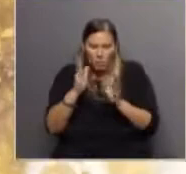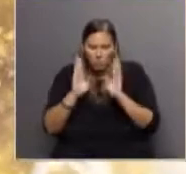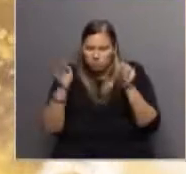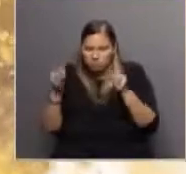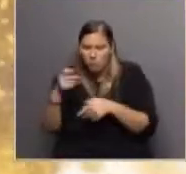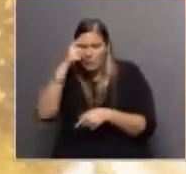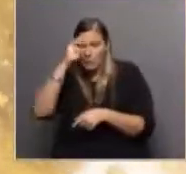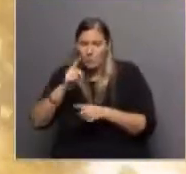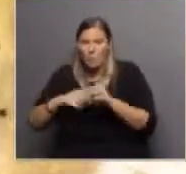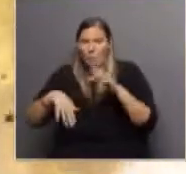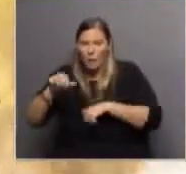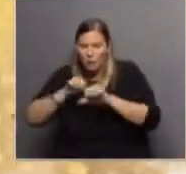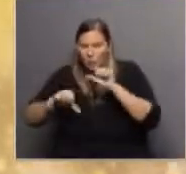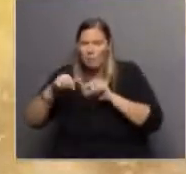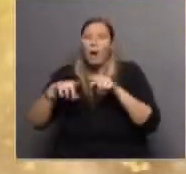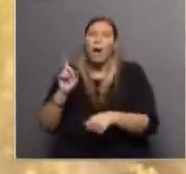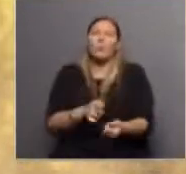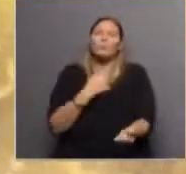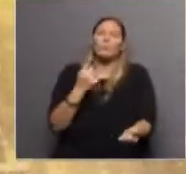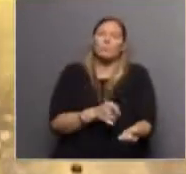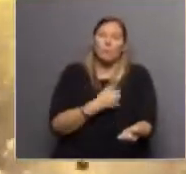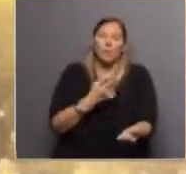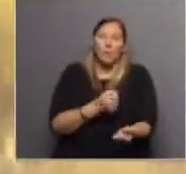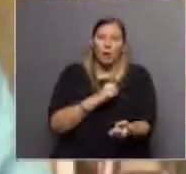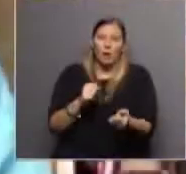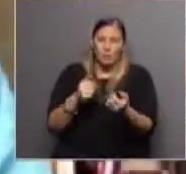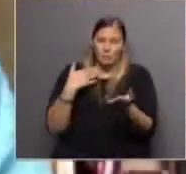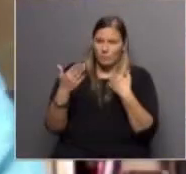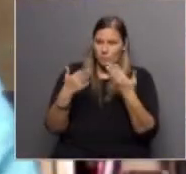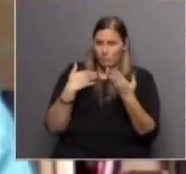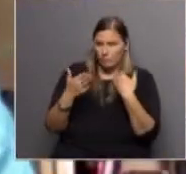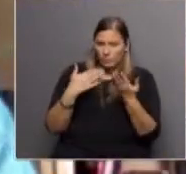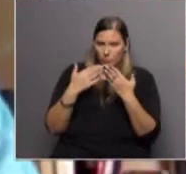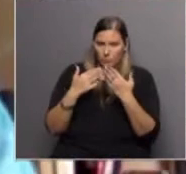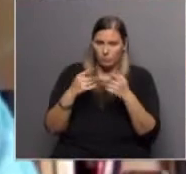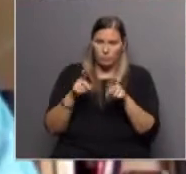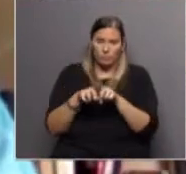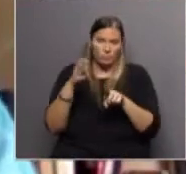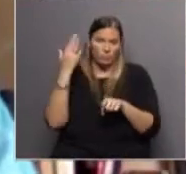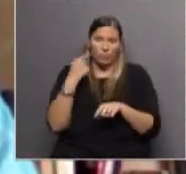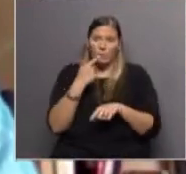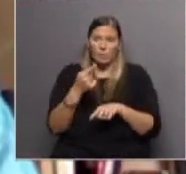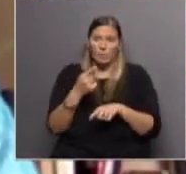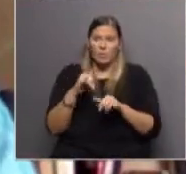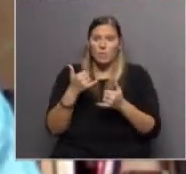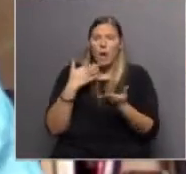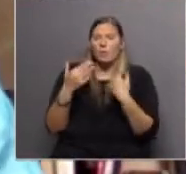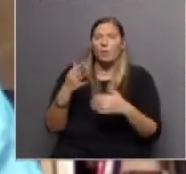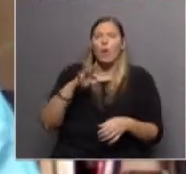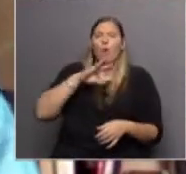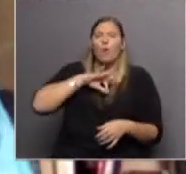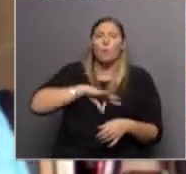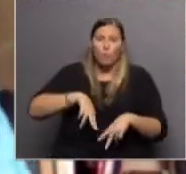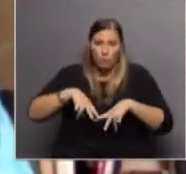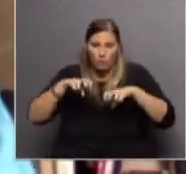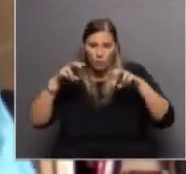veces estamos un poco más acostumbrados a interactuar entre nosotros. Yo en particular, como dijiste, ya había interactuado con virólogos, por ejemplo, desde